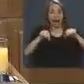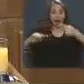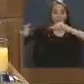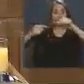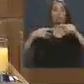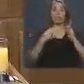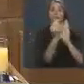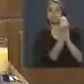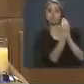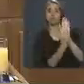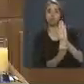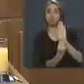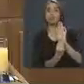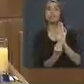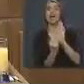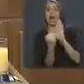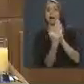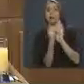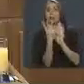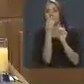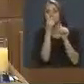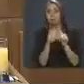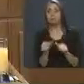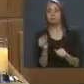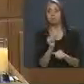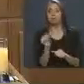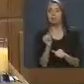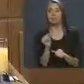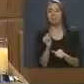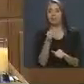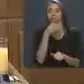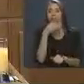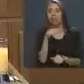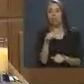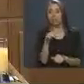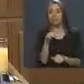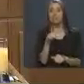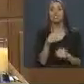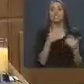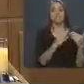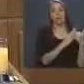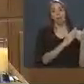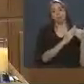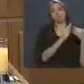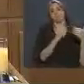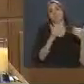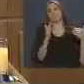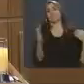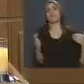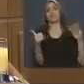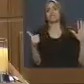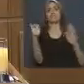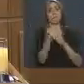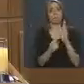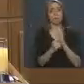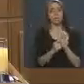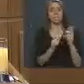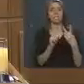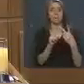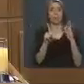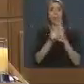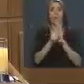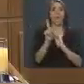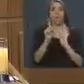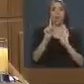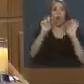Es decir, el tercero transitorio, al eliminarlo, lo único que dice es que si transcurrió los 6 meses, no se aprueba la otra ley, esas